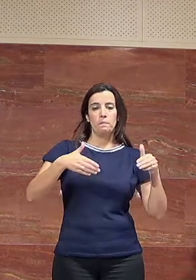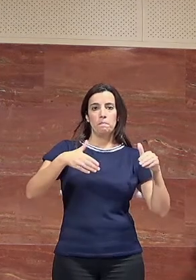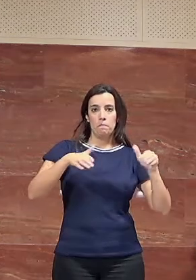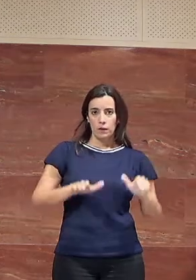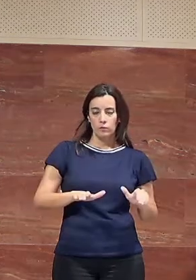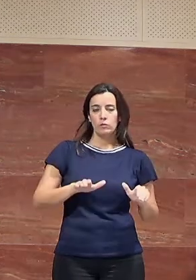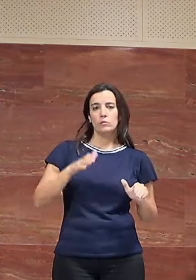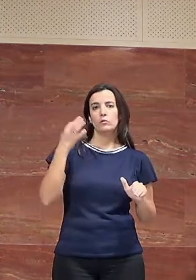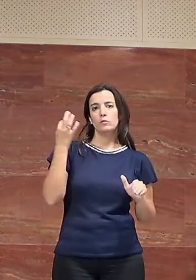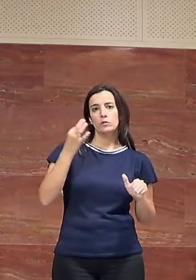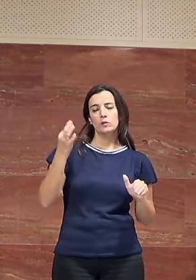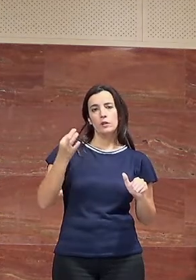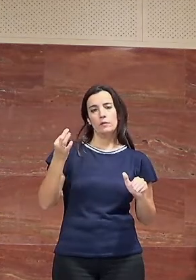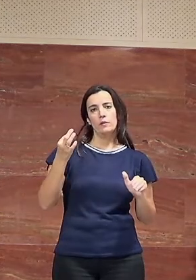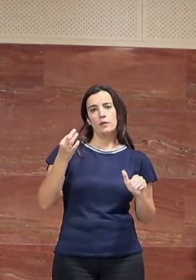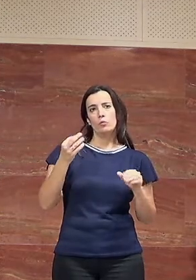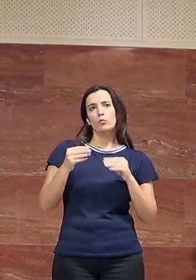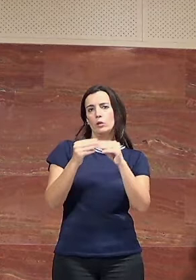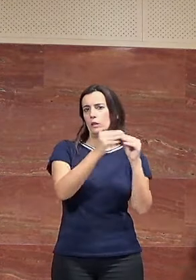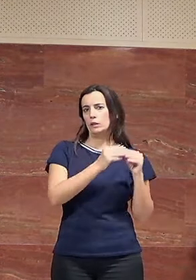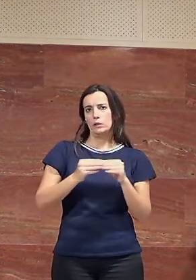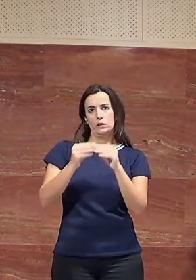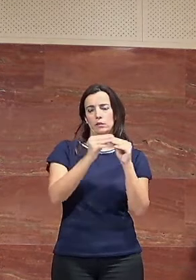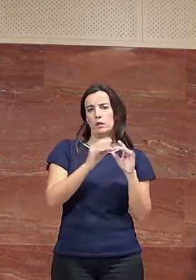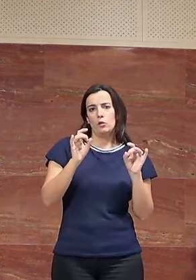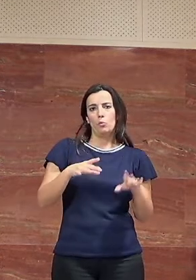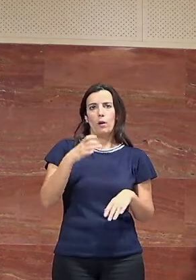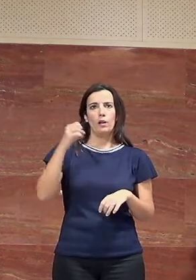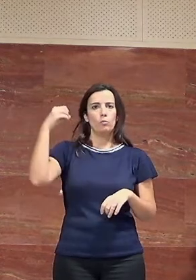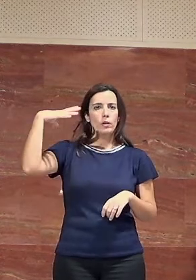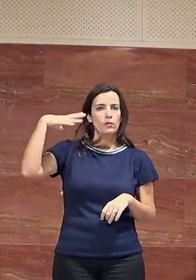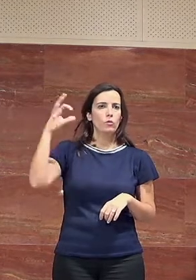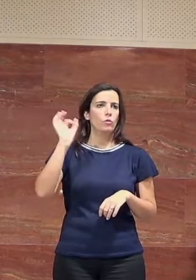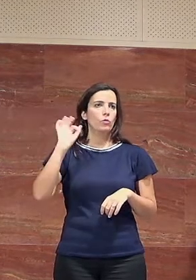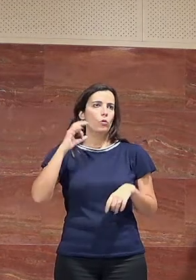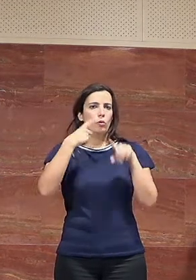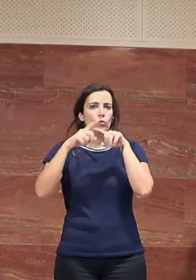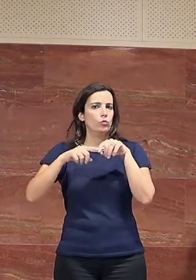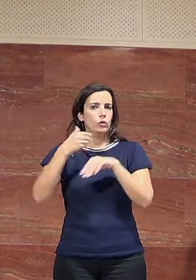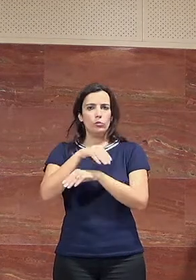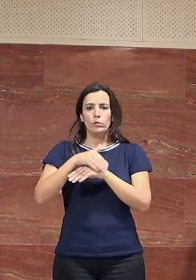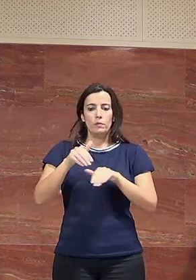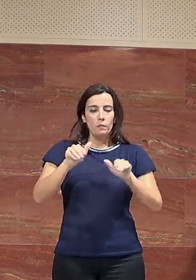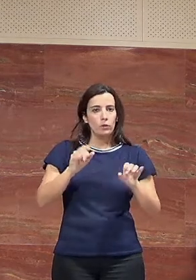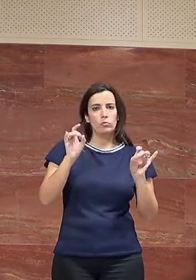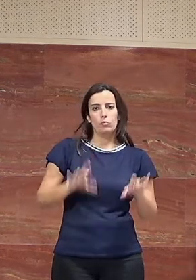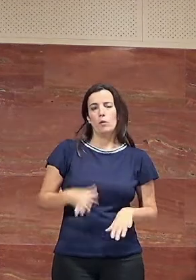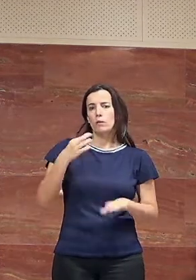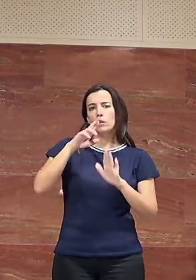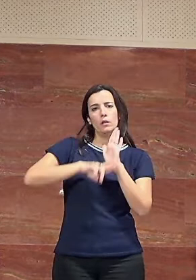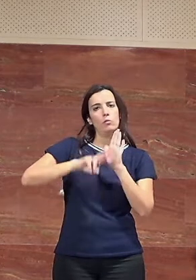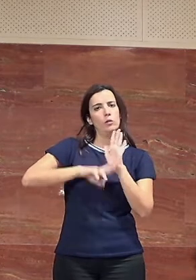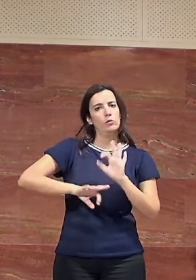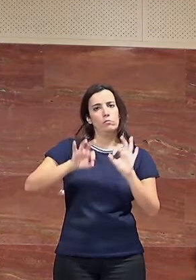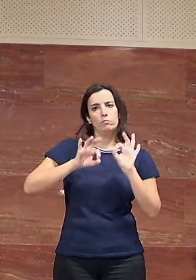estar sometida a un estándar, como hay un estándar de iluminación o de otros equipamientos urbanos, ¿no? Debería haber una regulación que